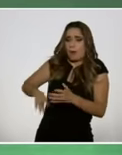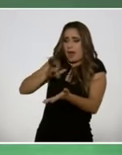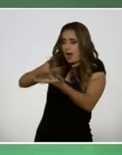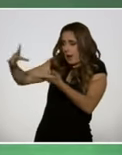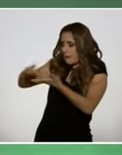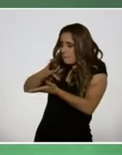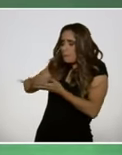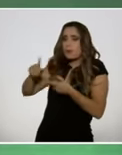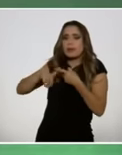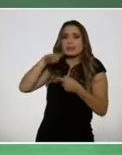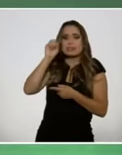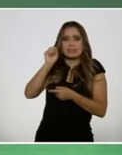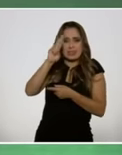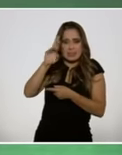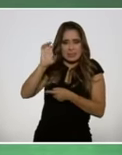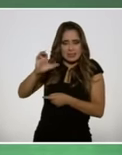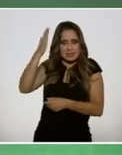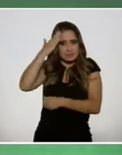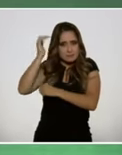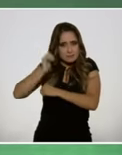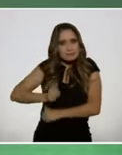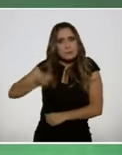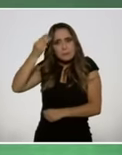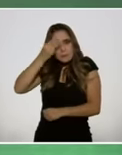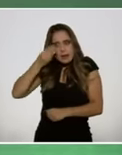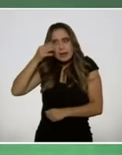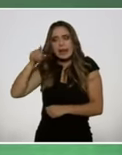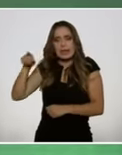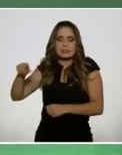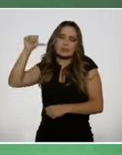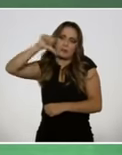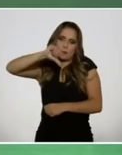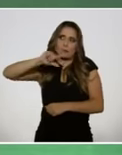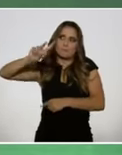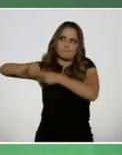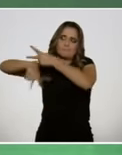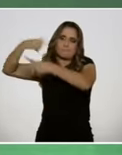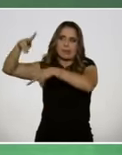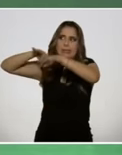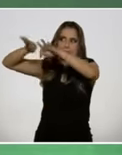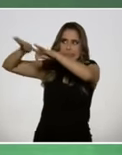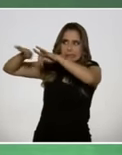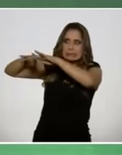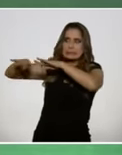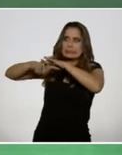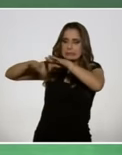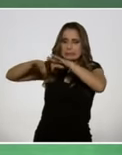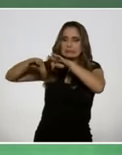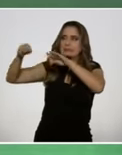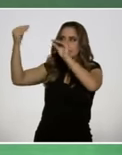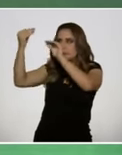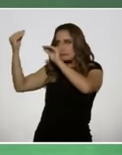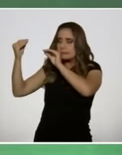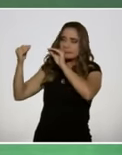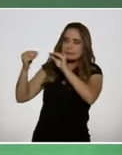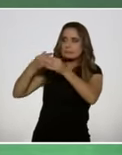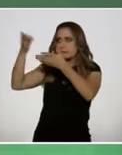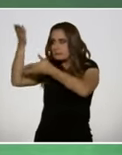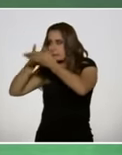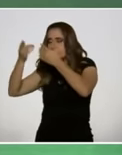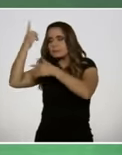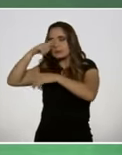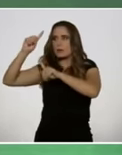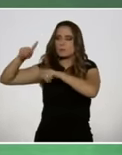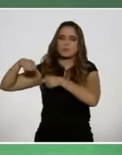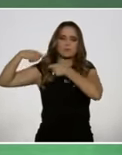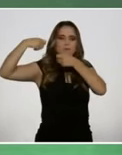de Relaciones Exteriores, que precisamente tenía que trabajar con todos los otros países para poder lograr el que se dieran a este